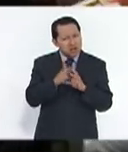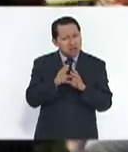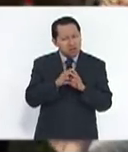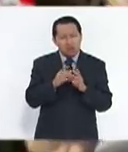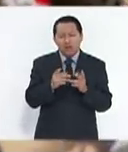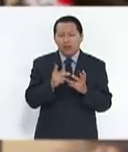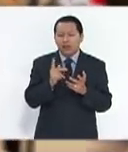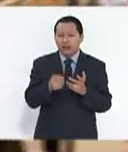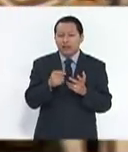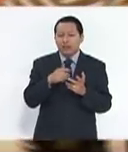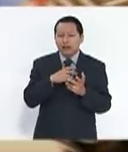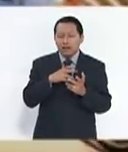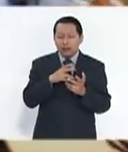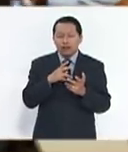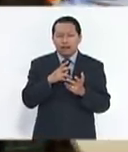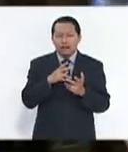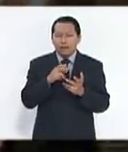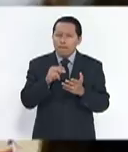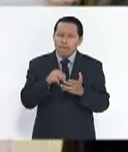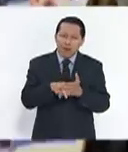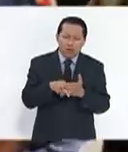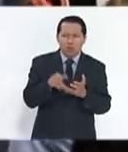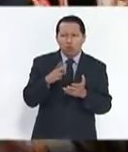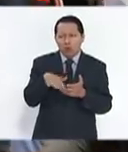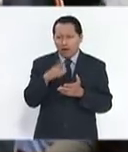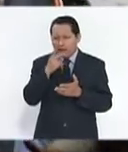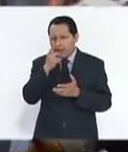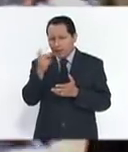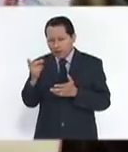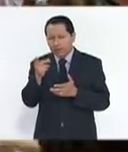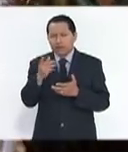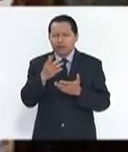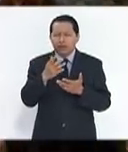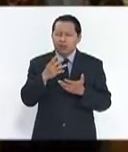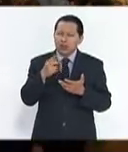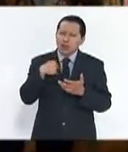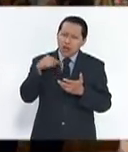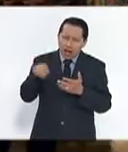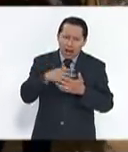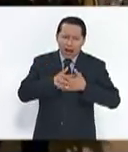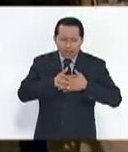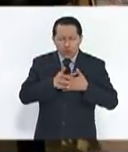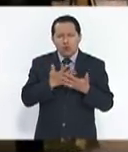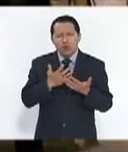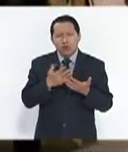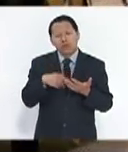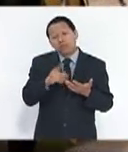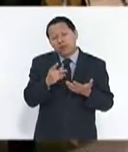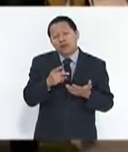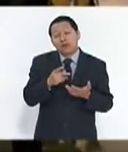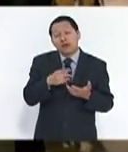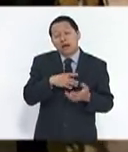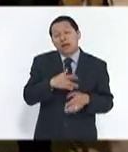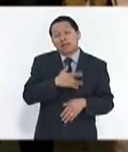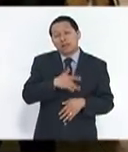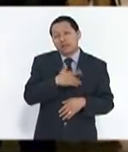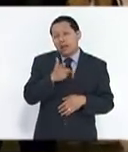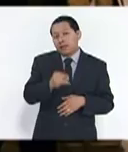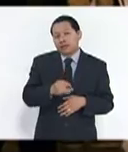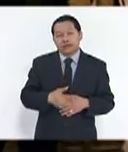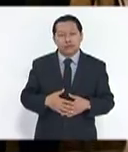alguien que mató vas a buscarlo para decirle te amo, pero así son las emociones.